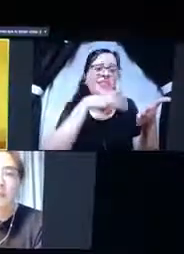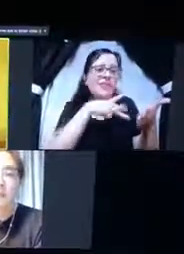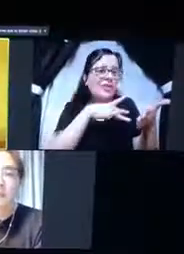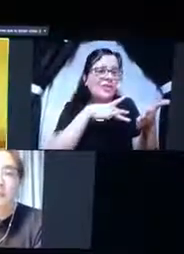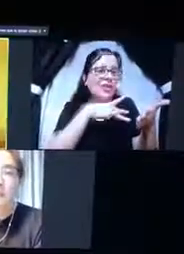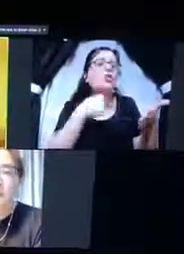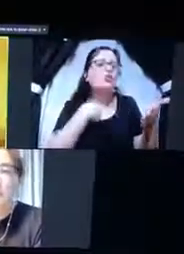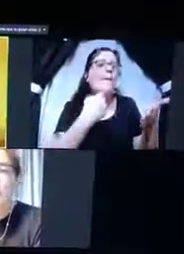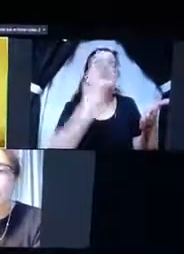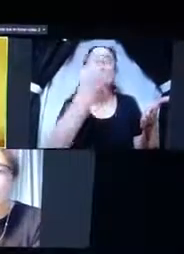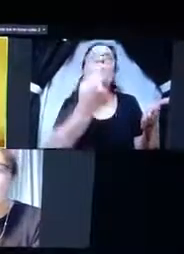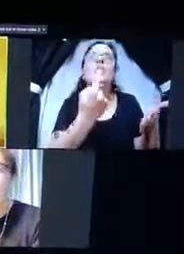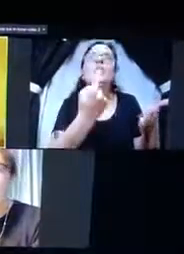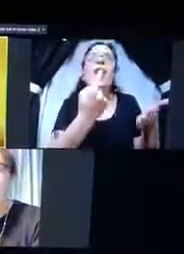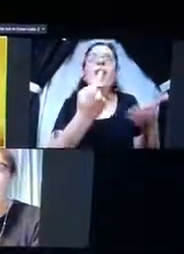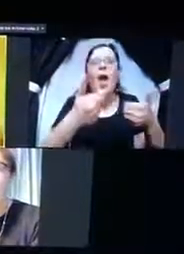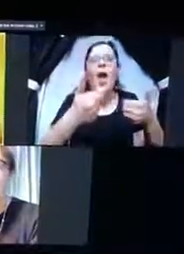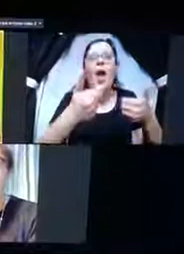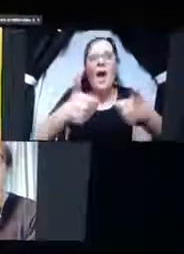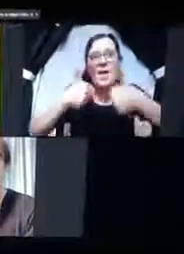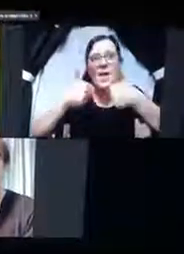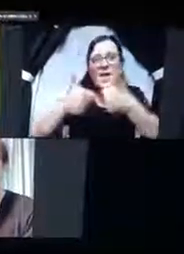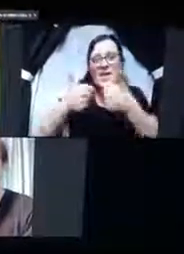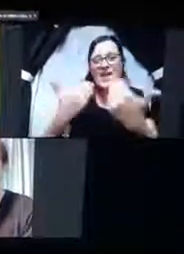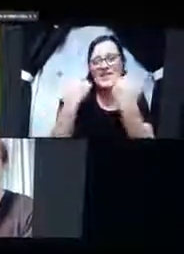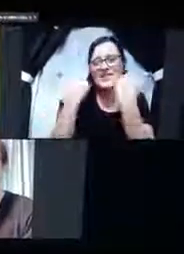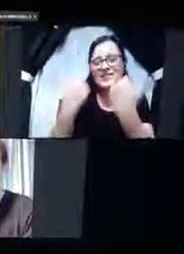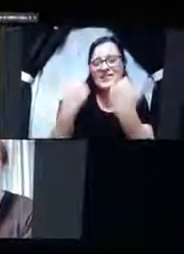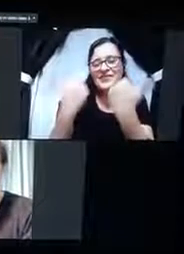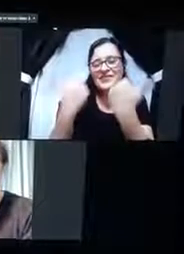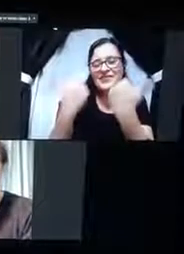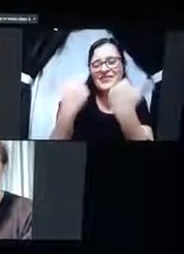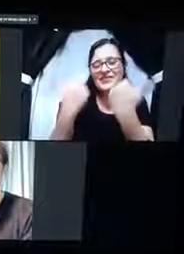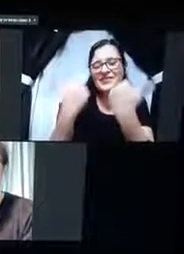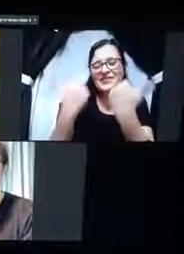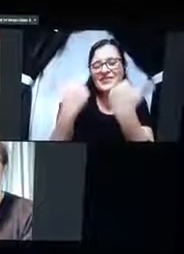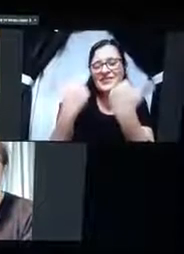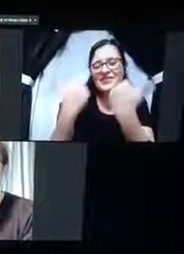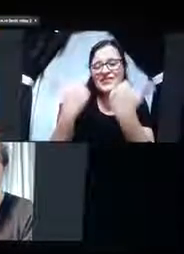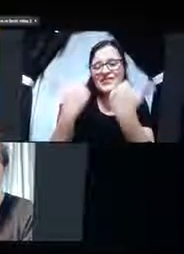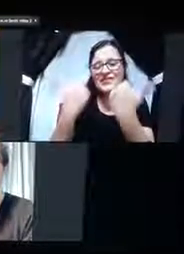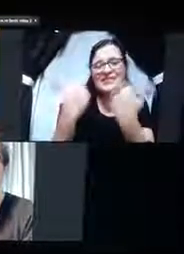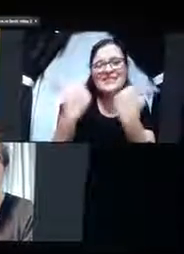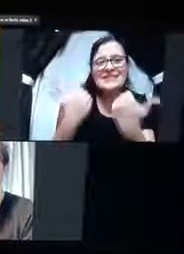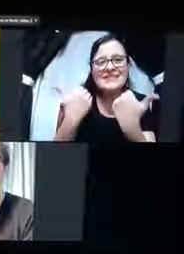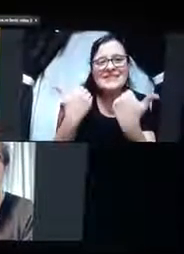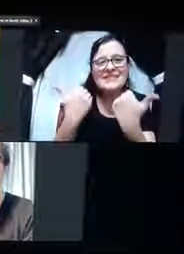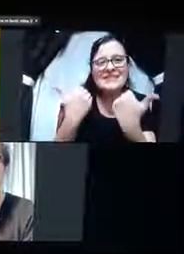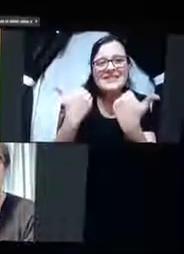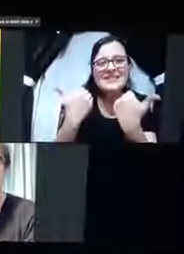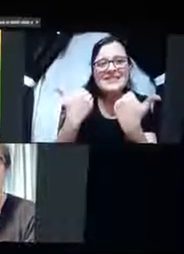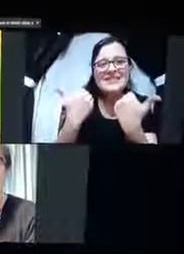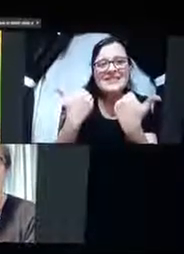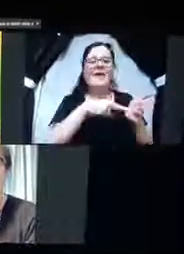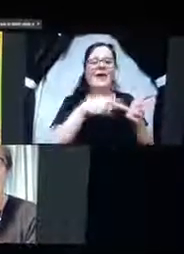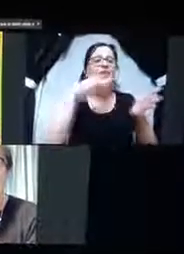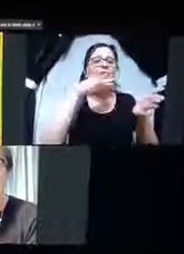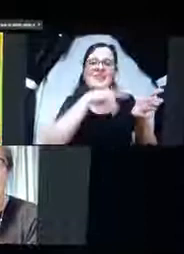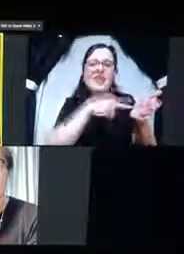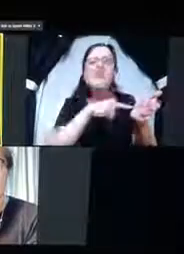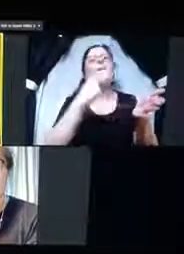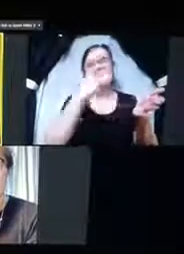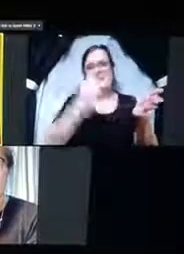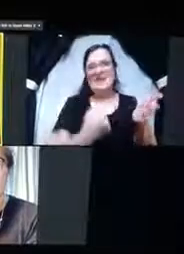no puede, ¿sí? Que se apropie de ese conocimiento y que sepa cuál es el que no tiene, pero además lo